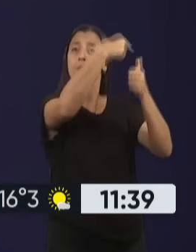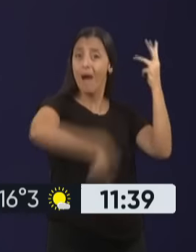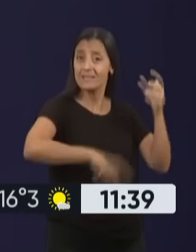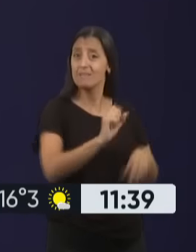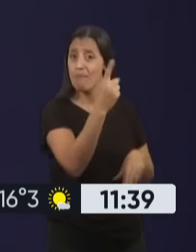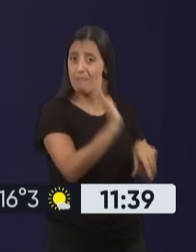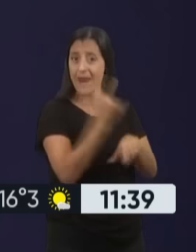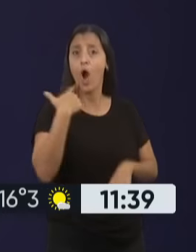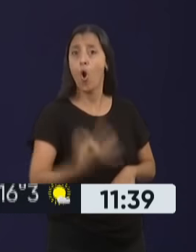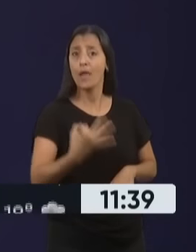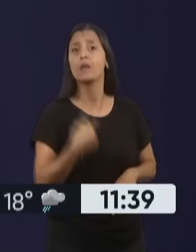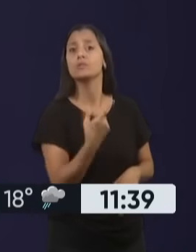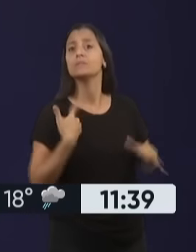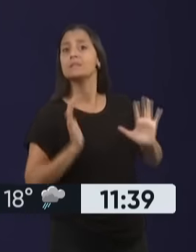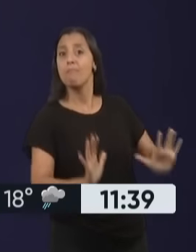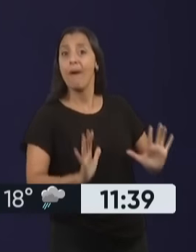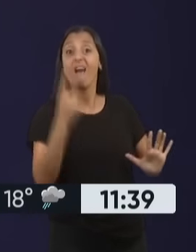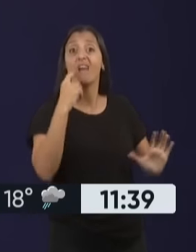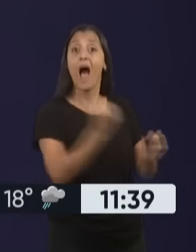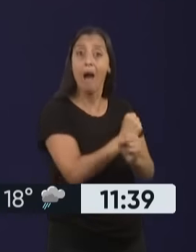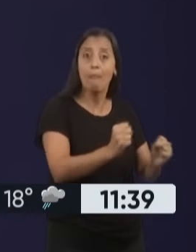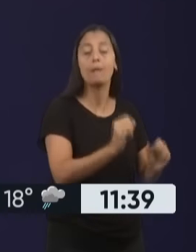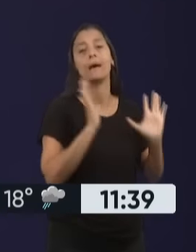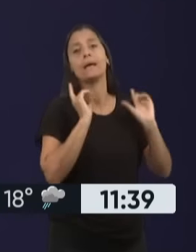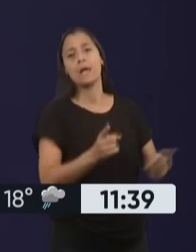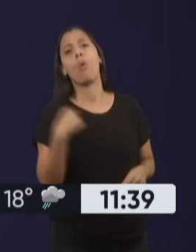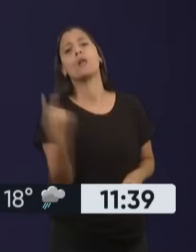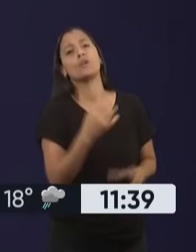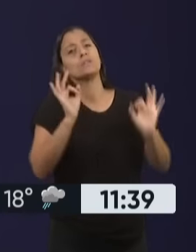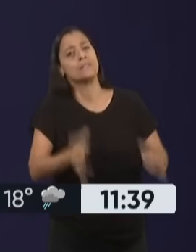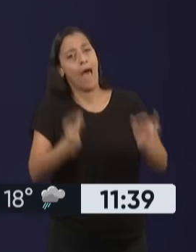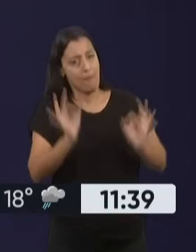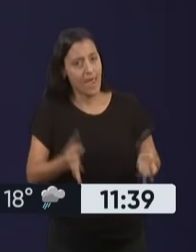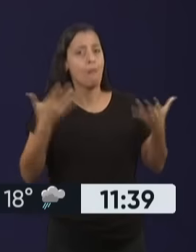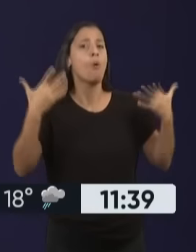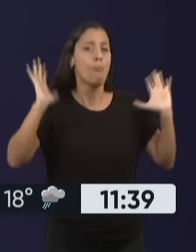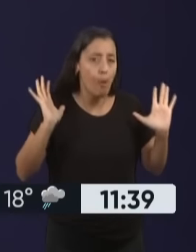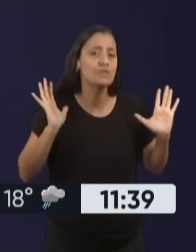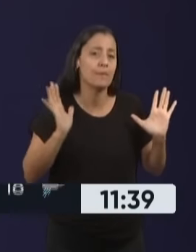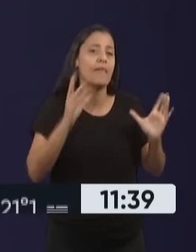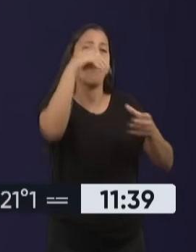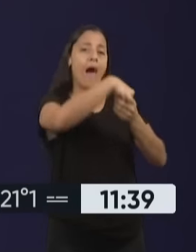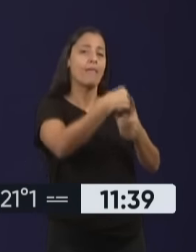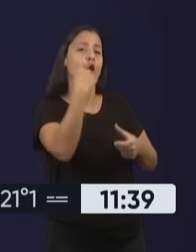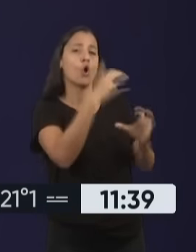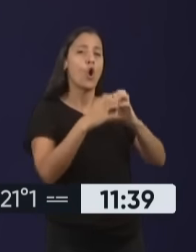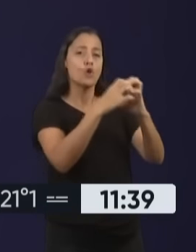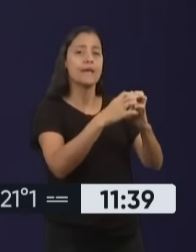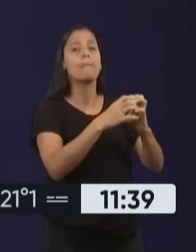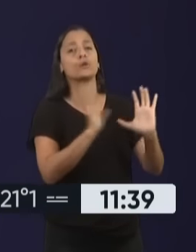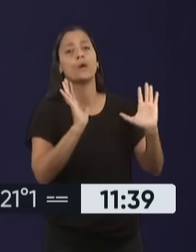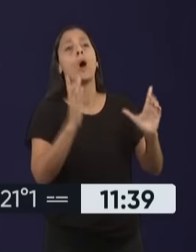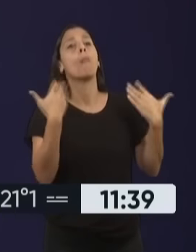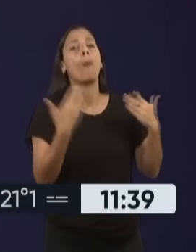expectativa de que se apruebe Más allá de que es digamos que las chances conociendo el espectro político eran bajas